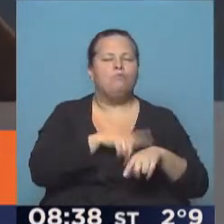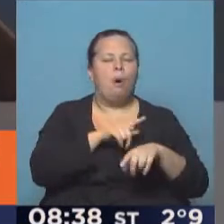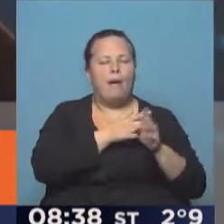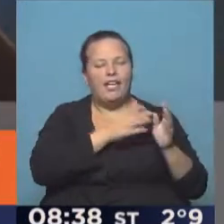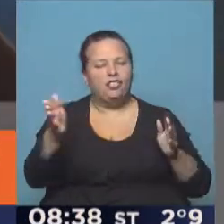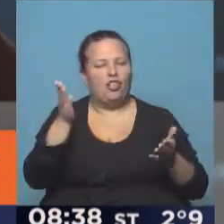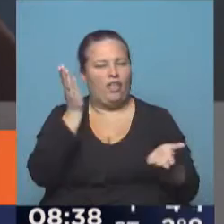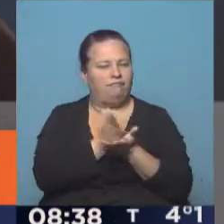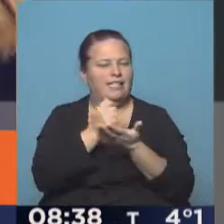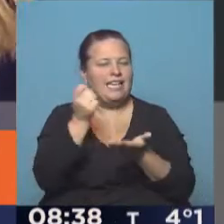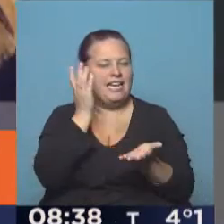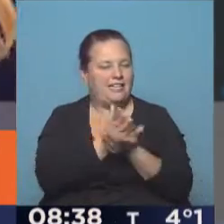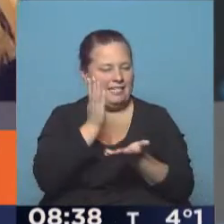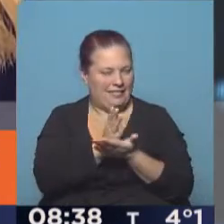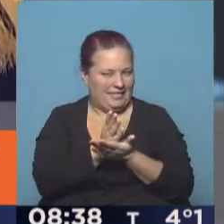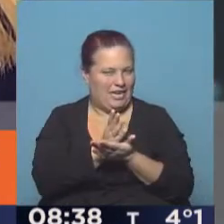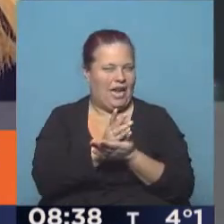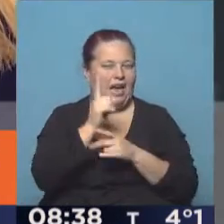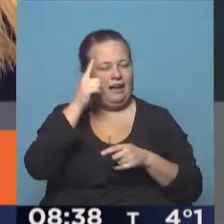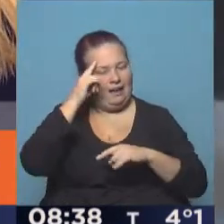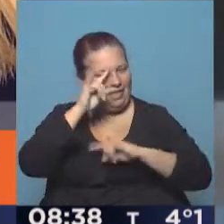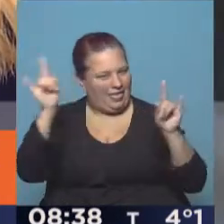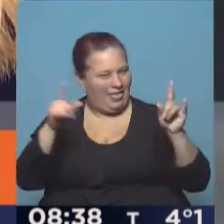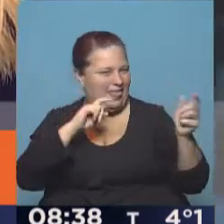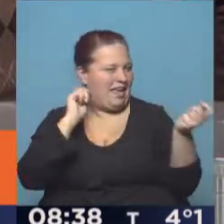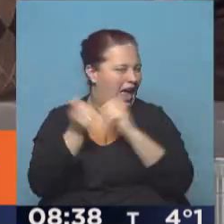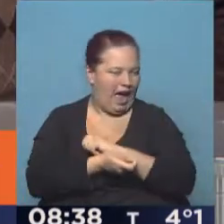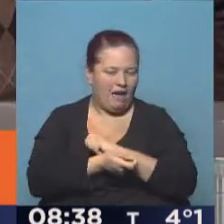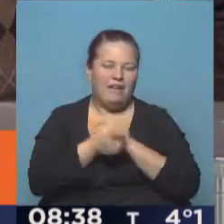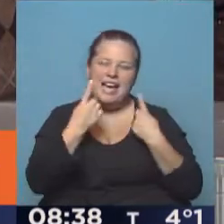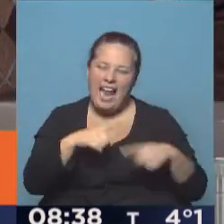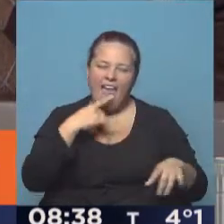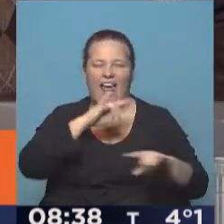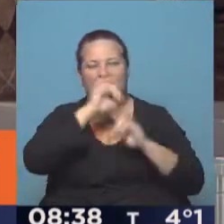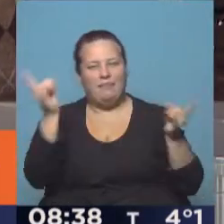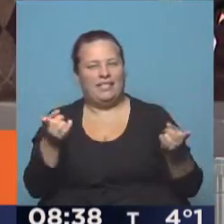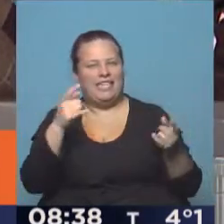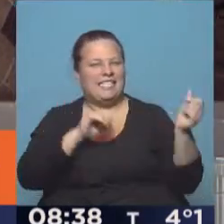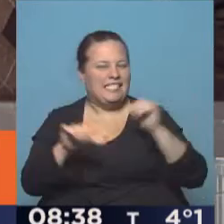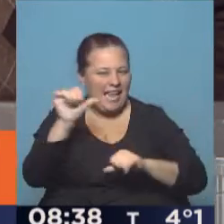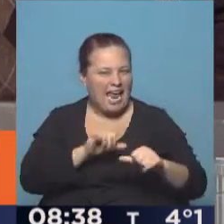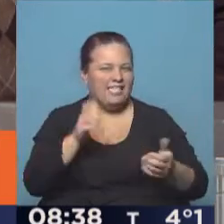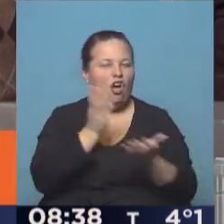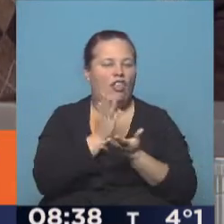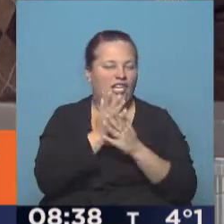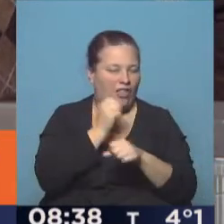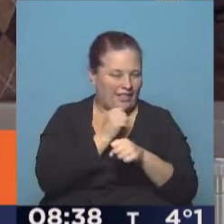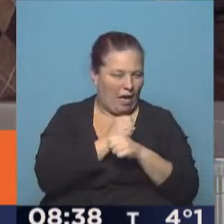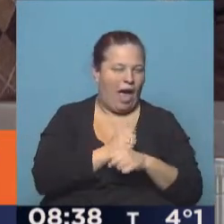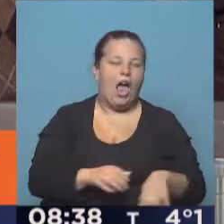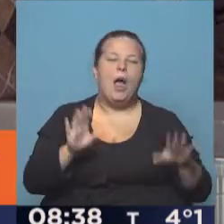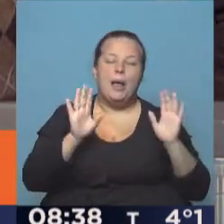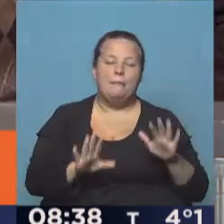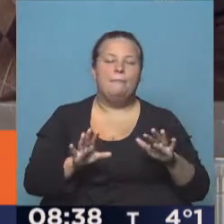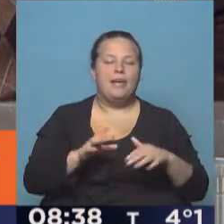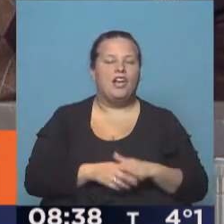de disciplinamiento, de ciertas rebeldías. Parece raro hablar de rebeldías con la ciencia o con el derecho laboral, pero